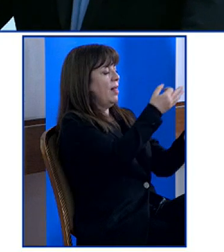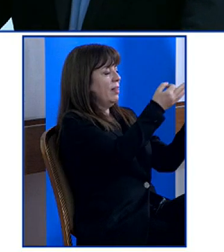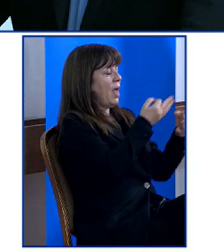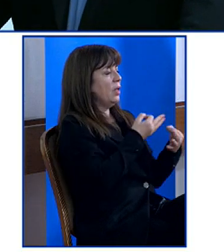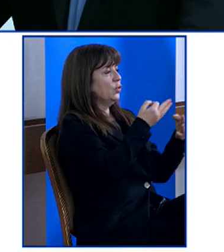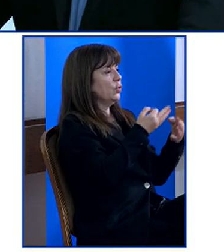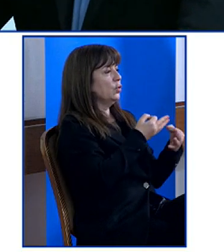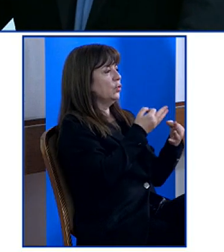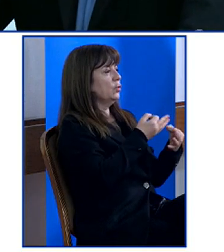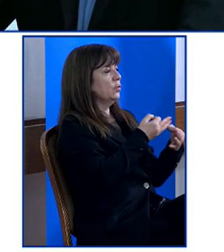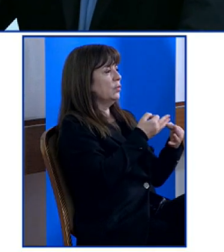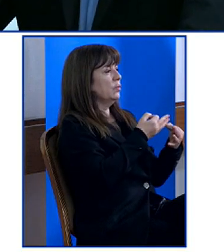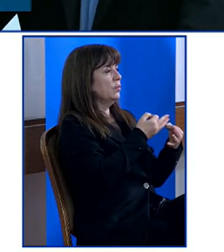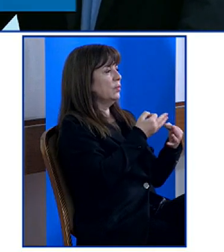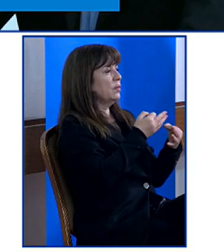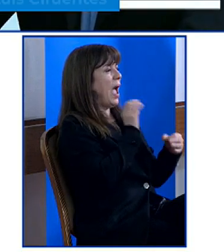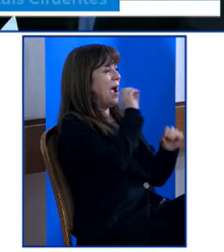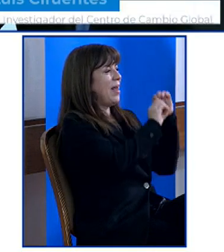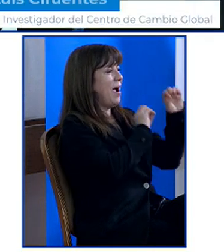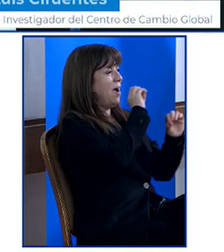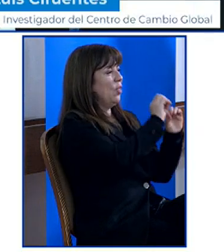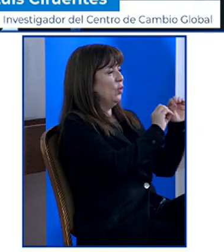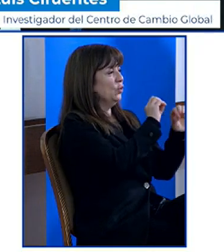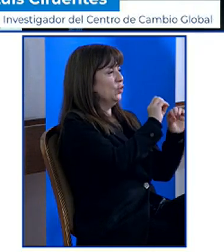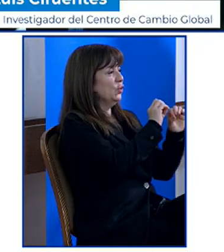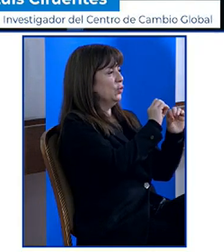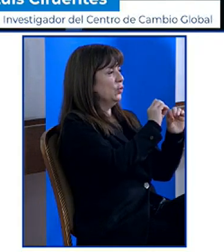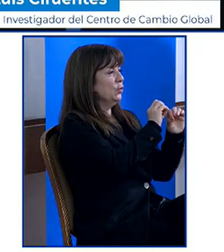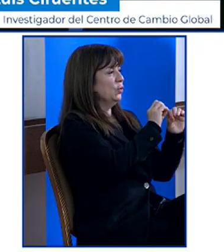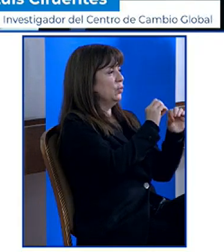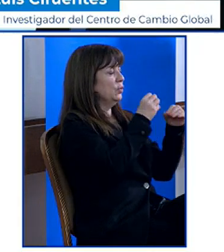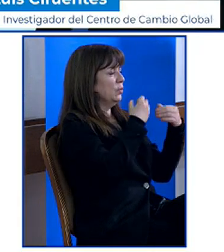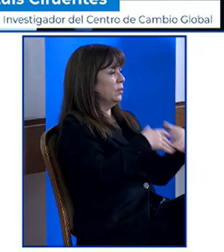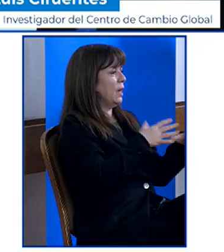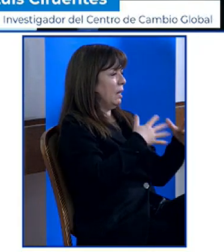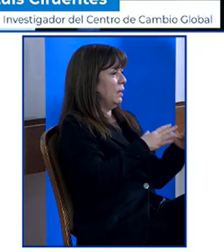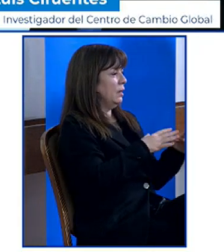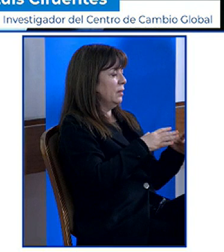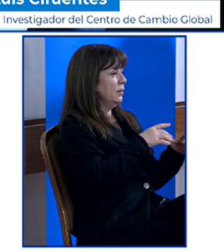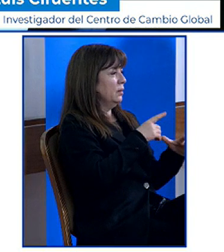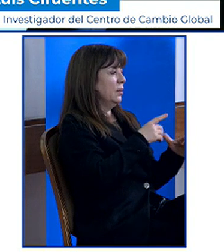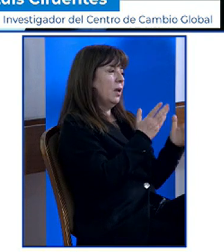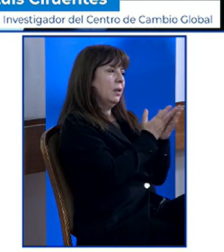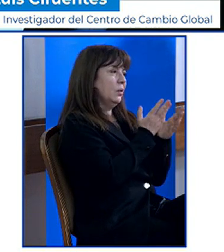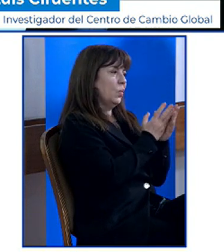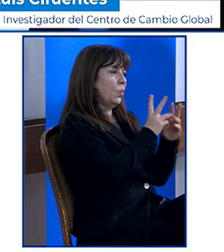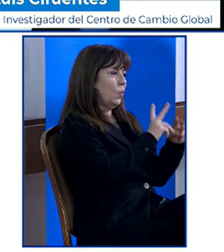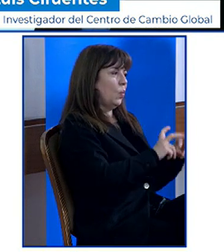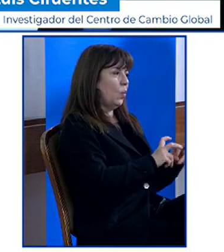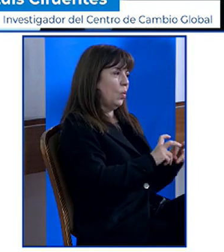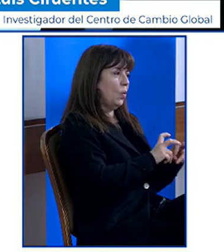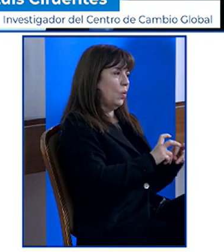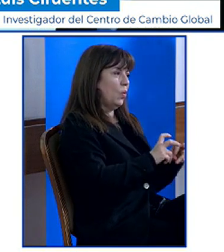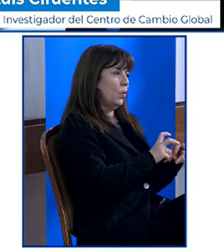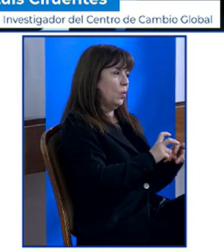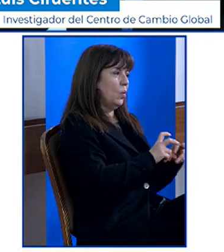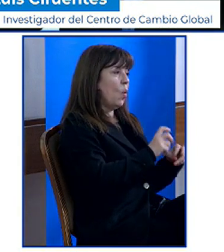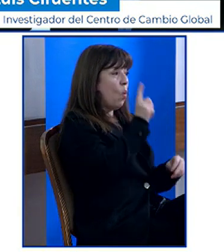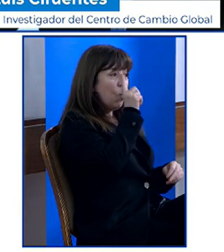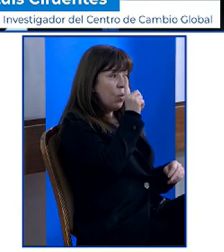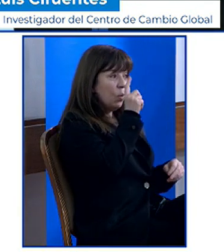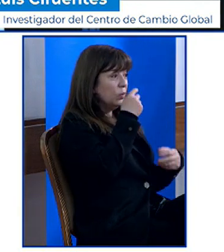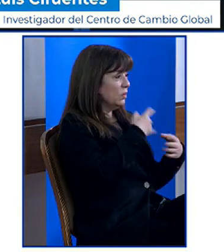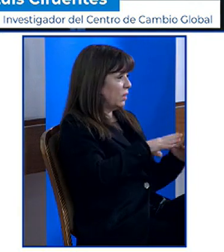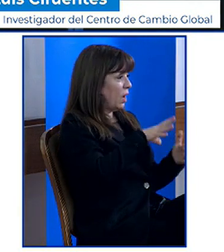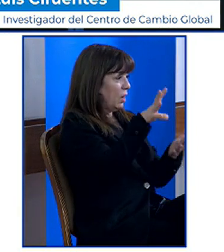estadísticos agregados. La gran gracia del estudio este es que podemos tener